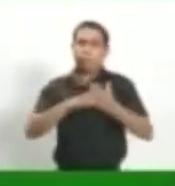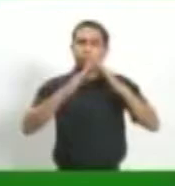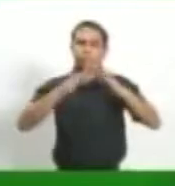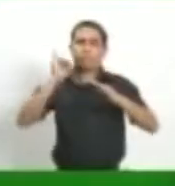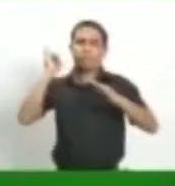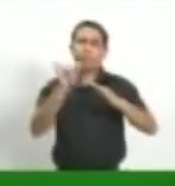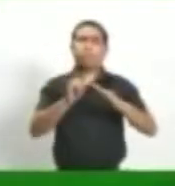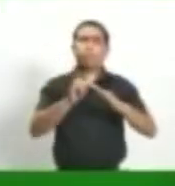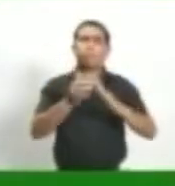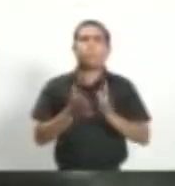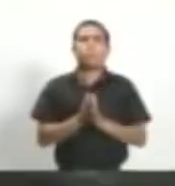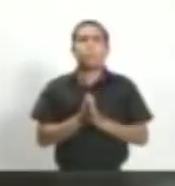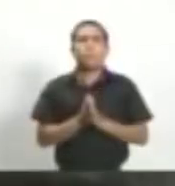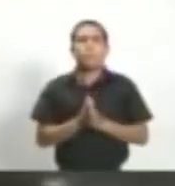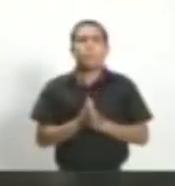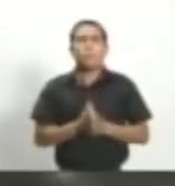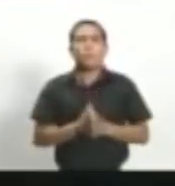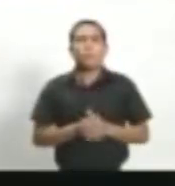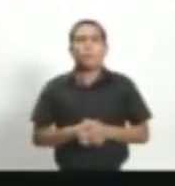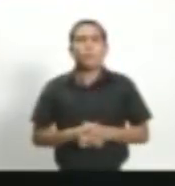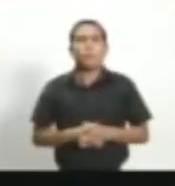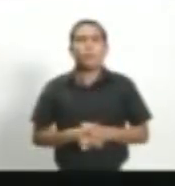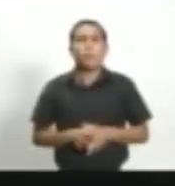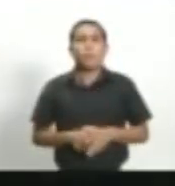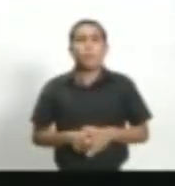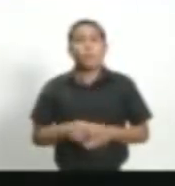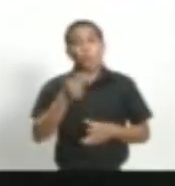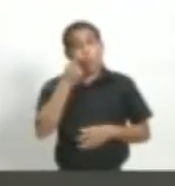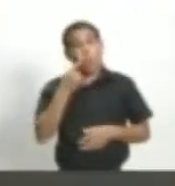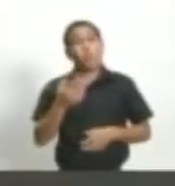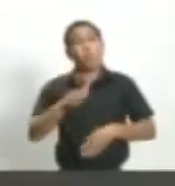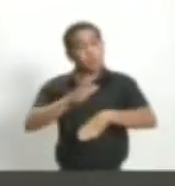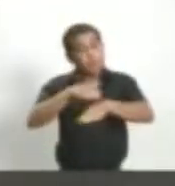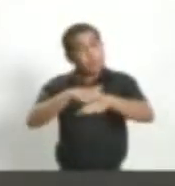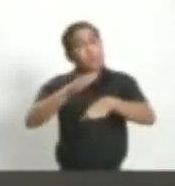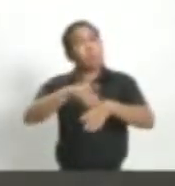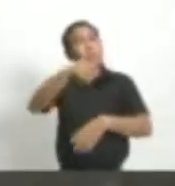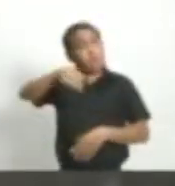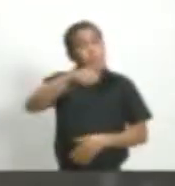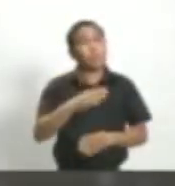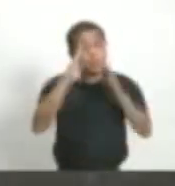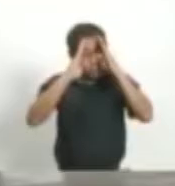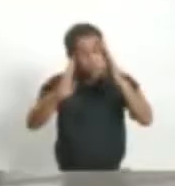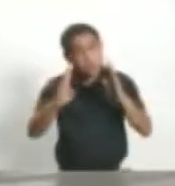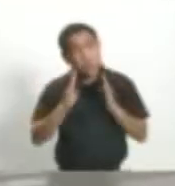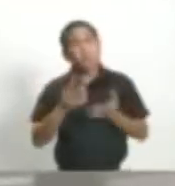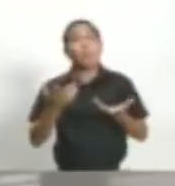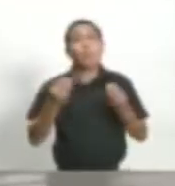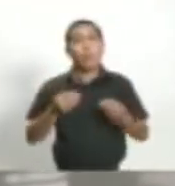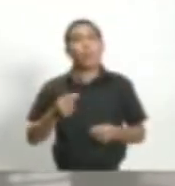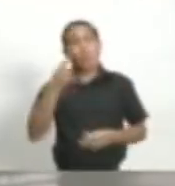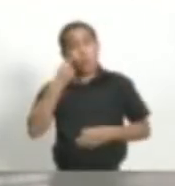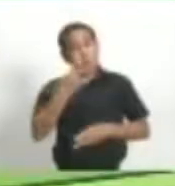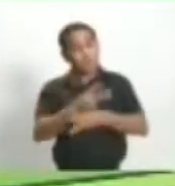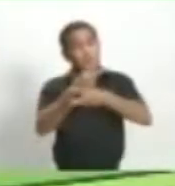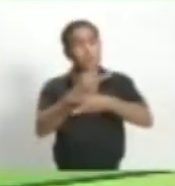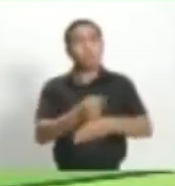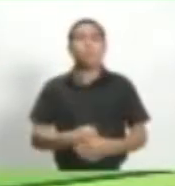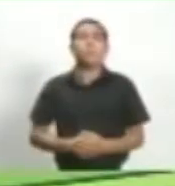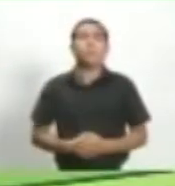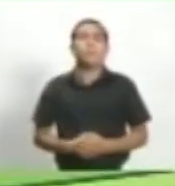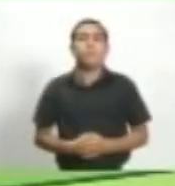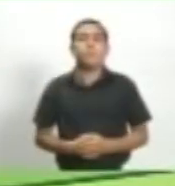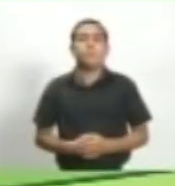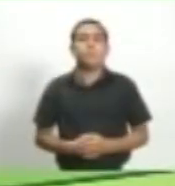no se los pueda llevar el viento. De esa manera se deben tener en cuenta esas recomendaciones para evitar accidentes. Y en